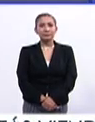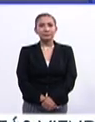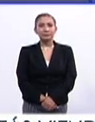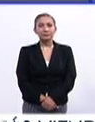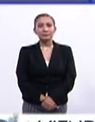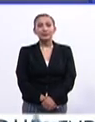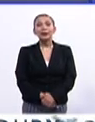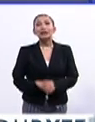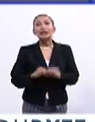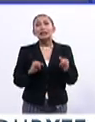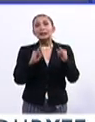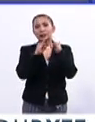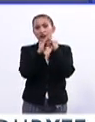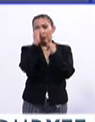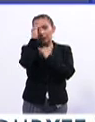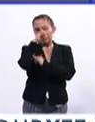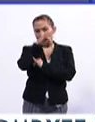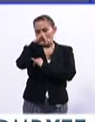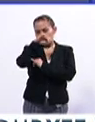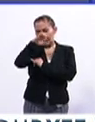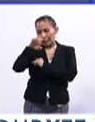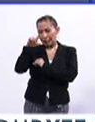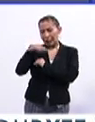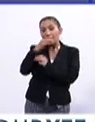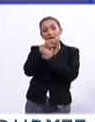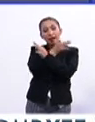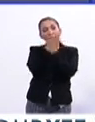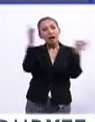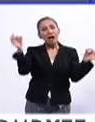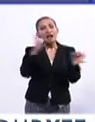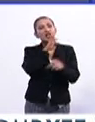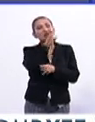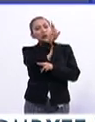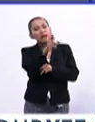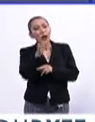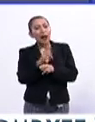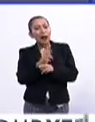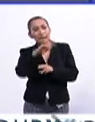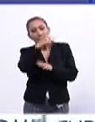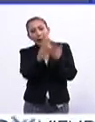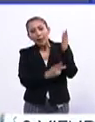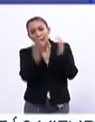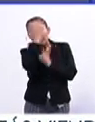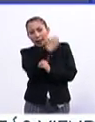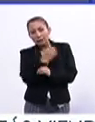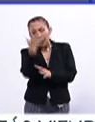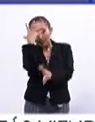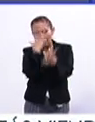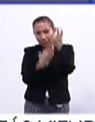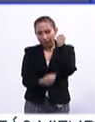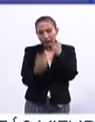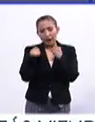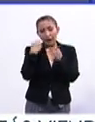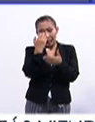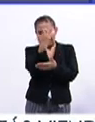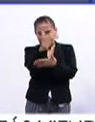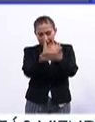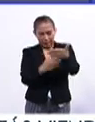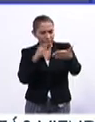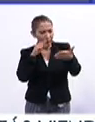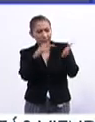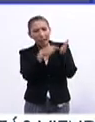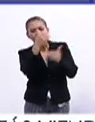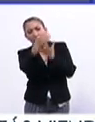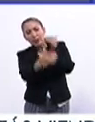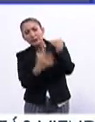el instituto nacional para la evaluación de la educación dé a conocer los resultados del plan nacional para la evaluación de los aprendizajes en el documento se